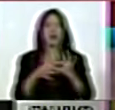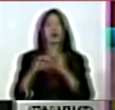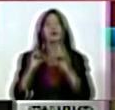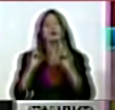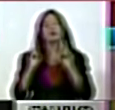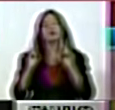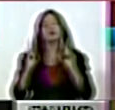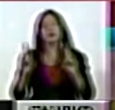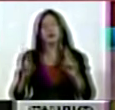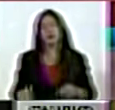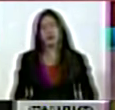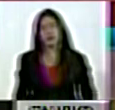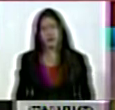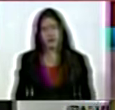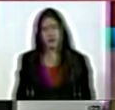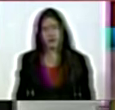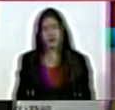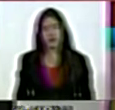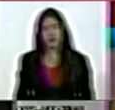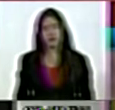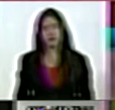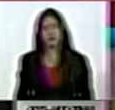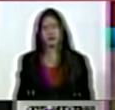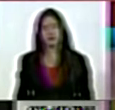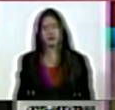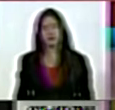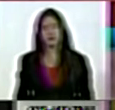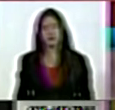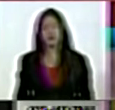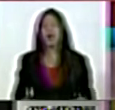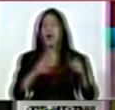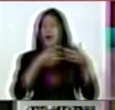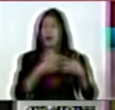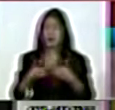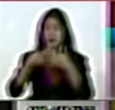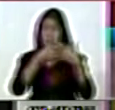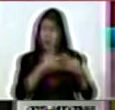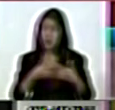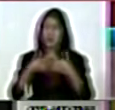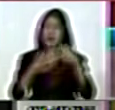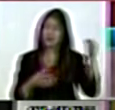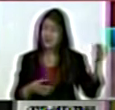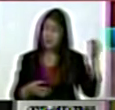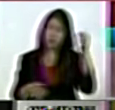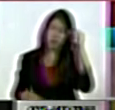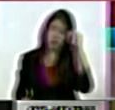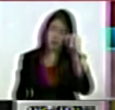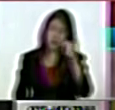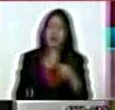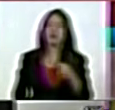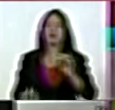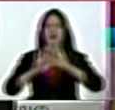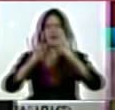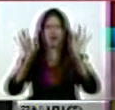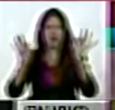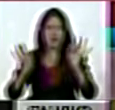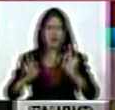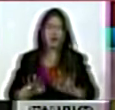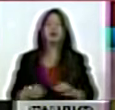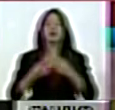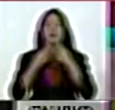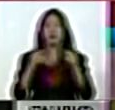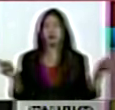aspirando que más temprano que tarde, en Estados Unidos, se imponga una corriente que